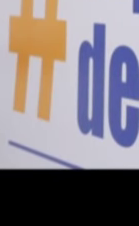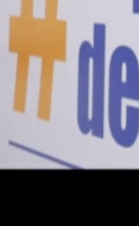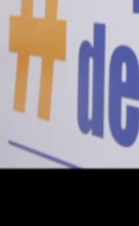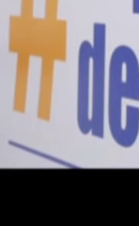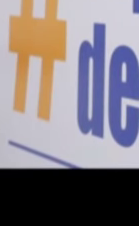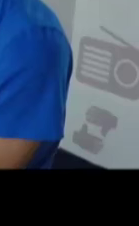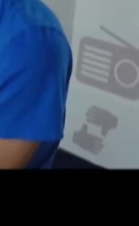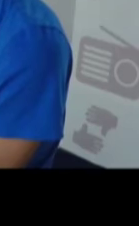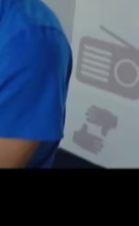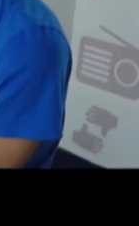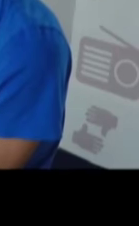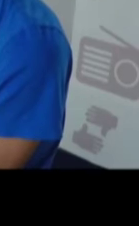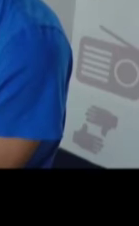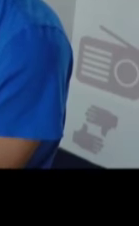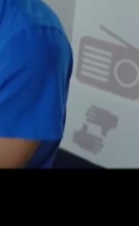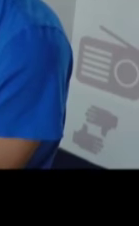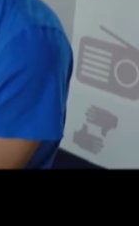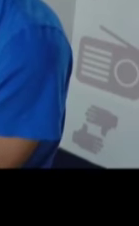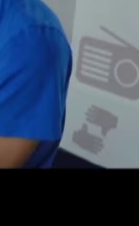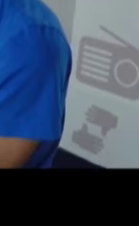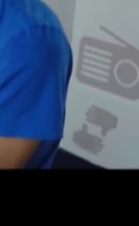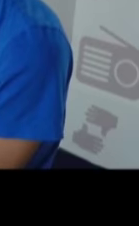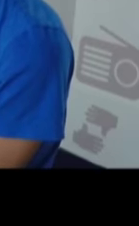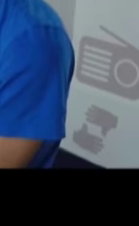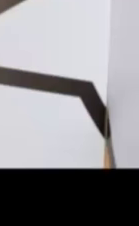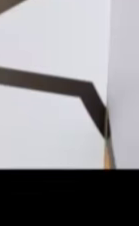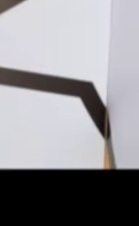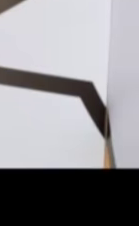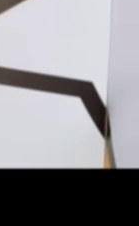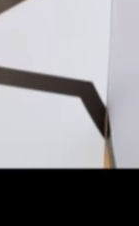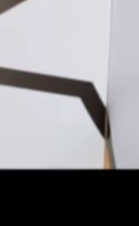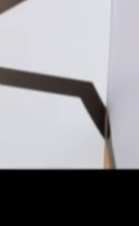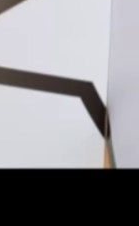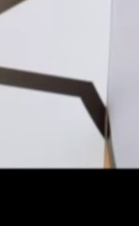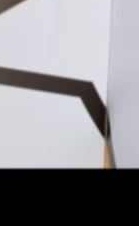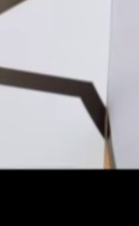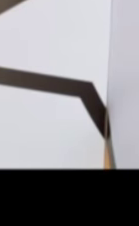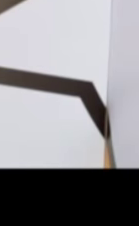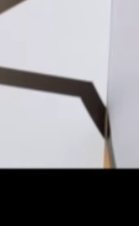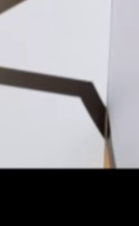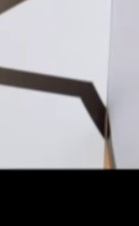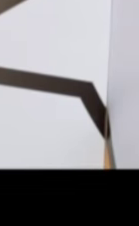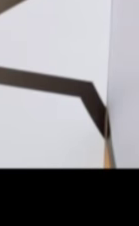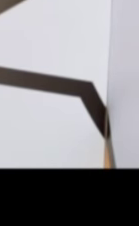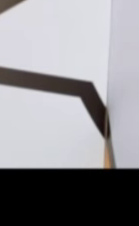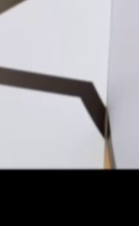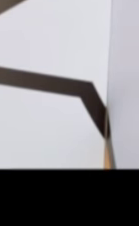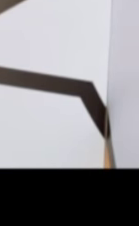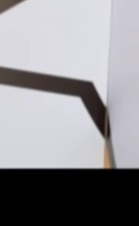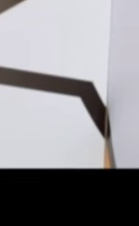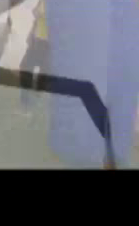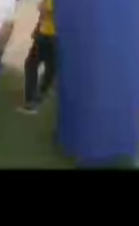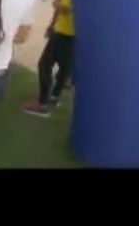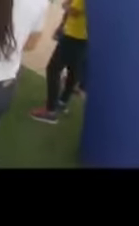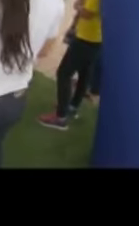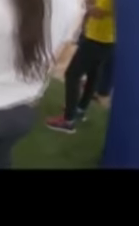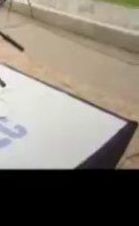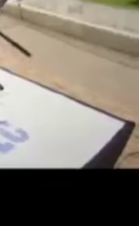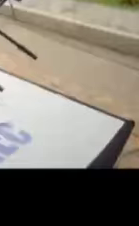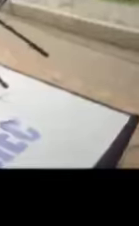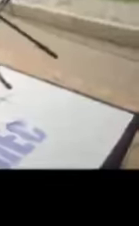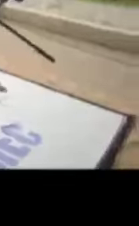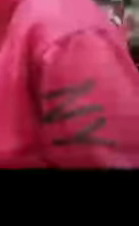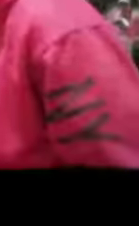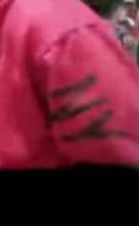lo que ellos quieran, pero siempre podrás dar un mensaje y alguien lo aceptará y lo podrá hacer a su bien. Tu voz